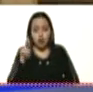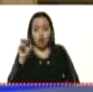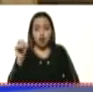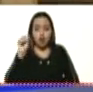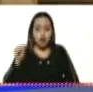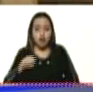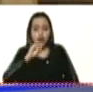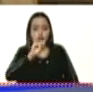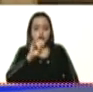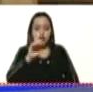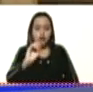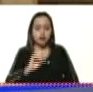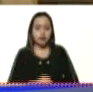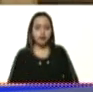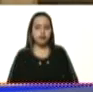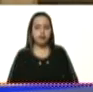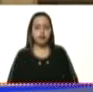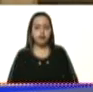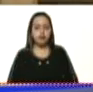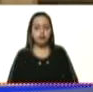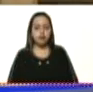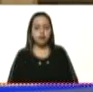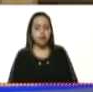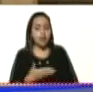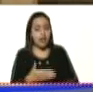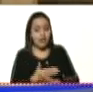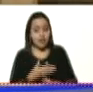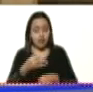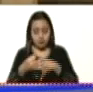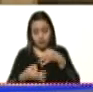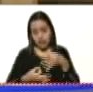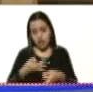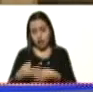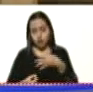Y cuando él nos hablaba, de verdad